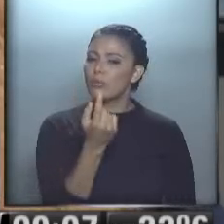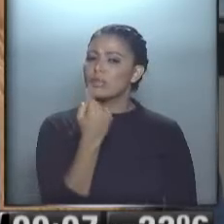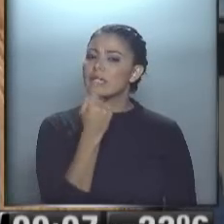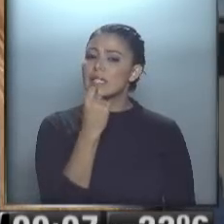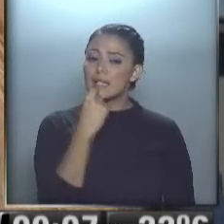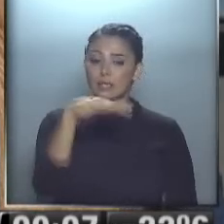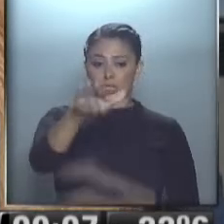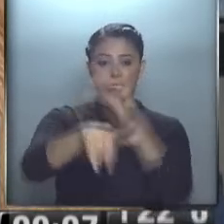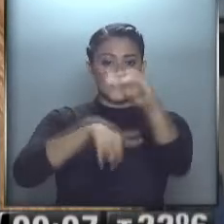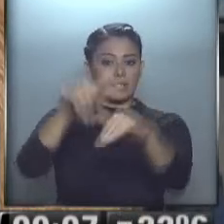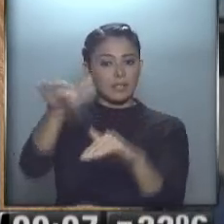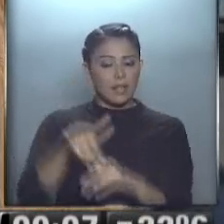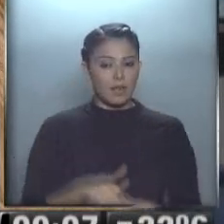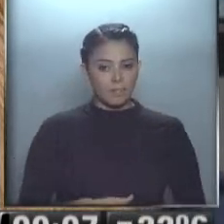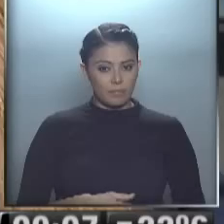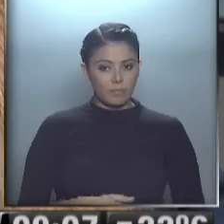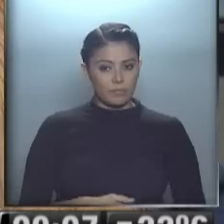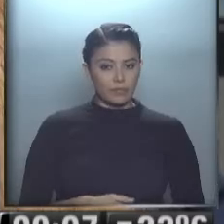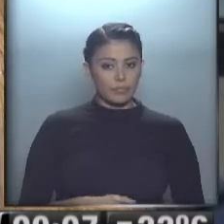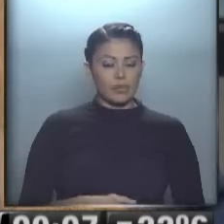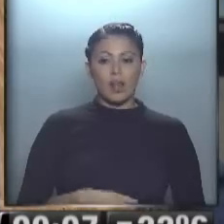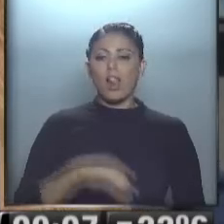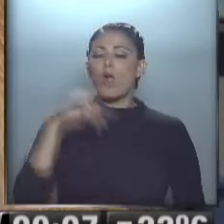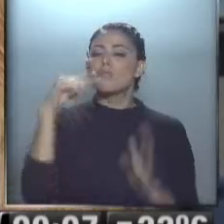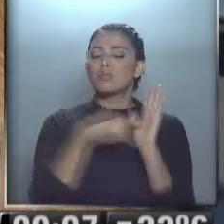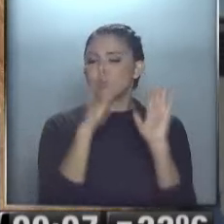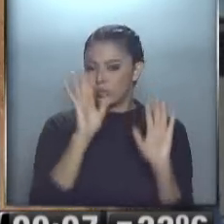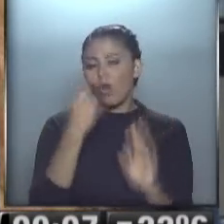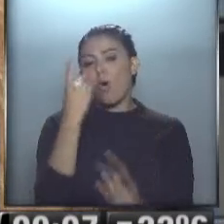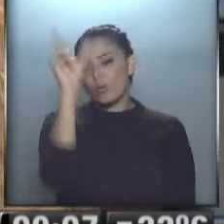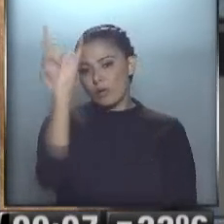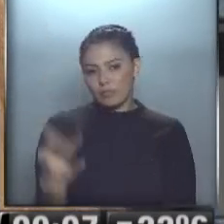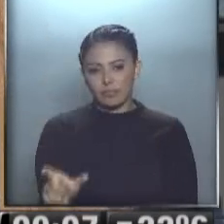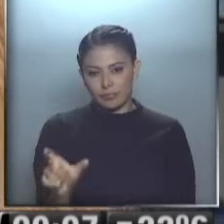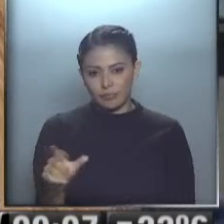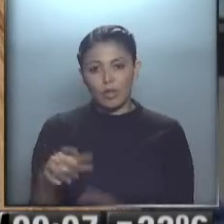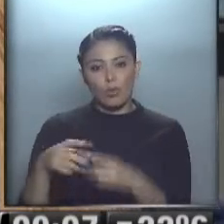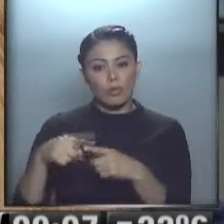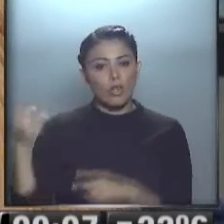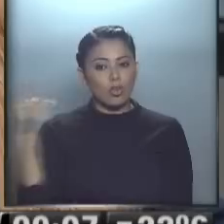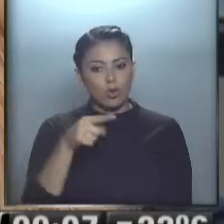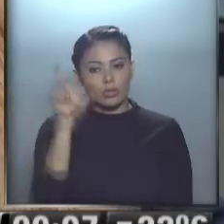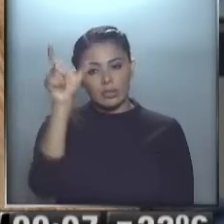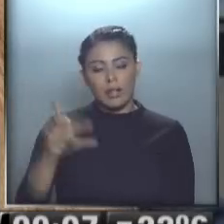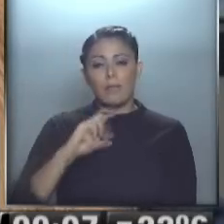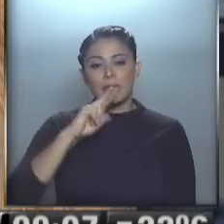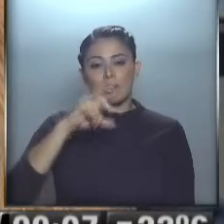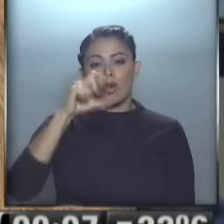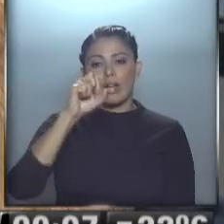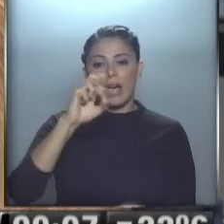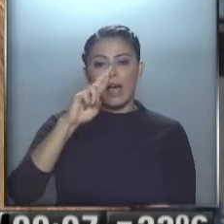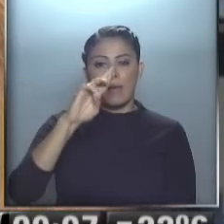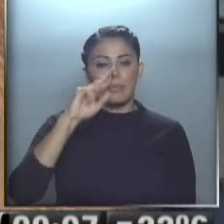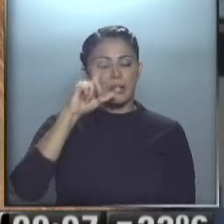convocatoria el principal referente o uno ya de los principales referentes de la oposición Enrique capriles